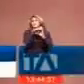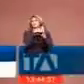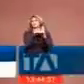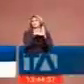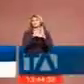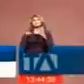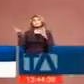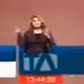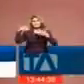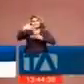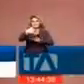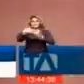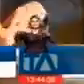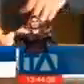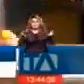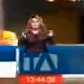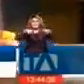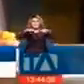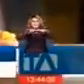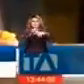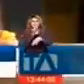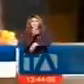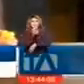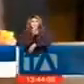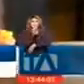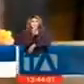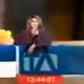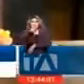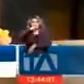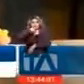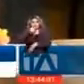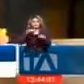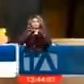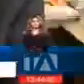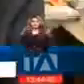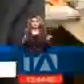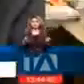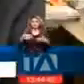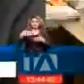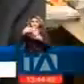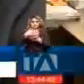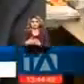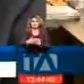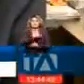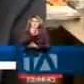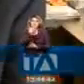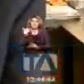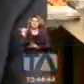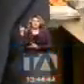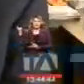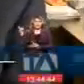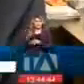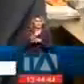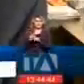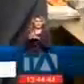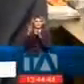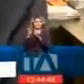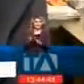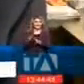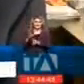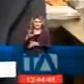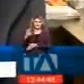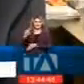que limitan y facilitan el escrutinio. Así lo explica el exconsejero del CNE, Fausto Camacho. Mucho más sencillo. Tanto